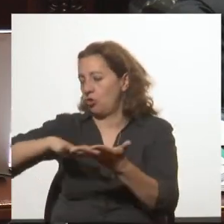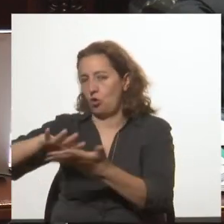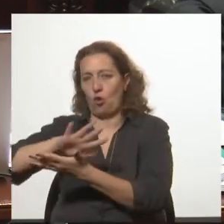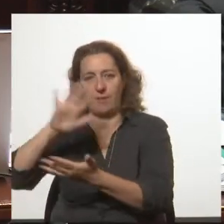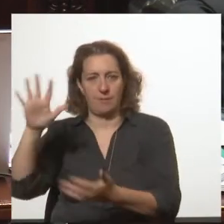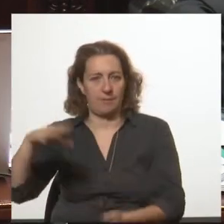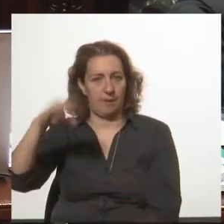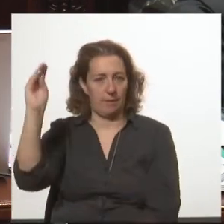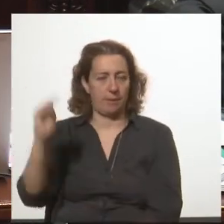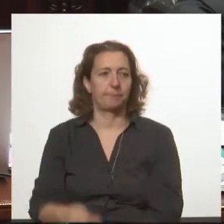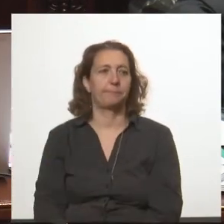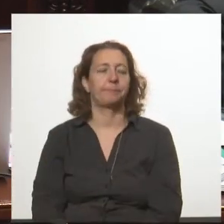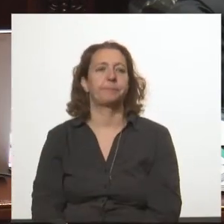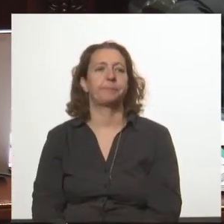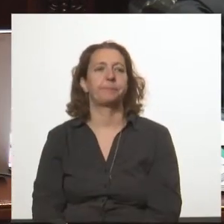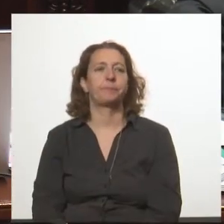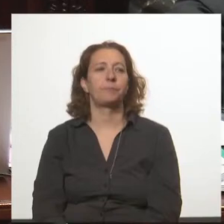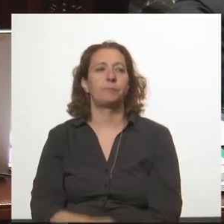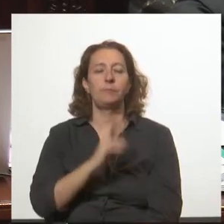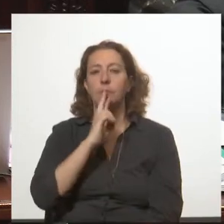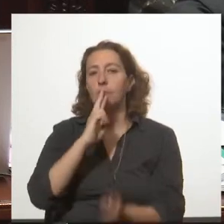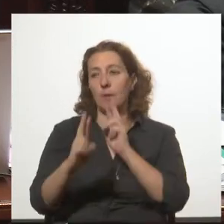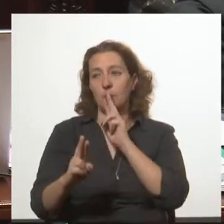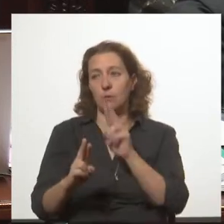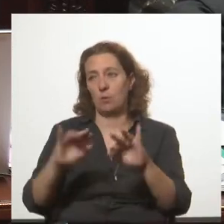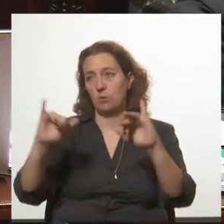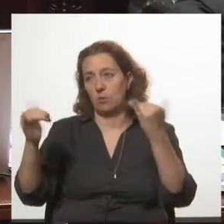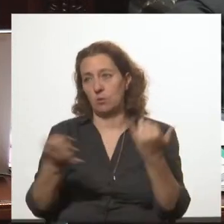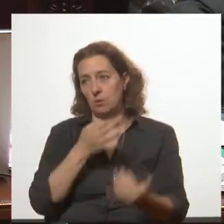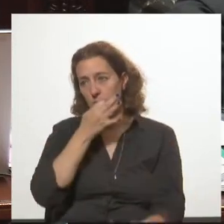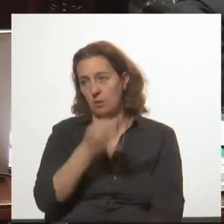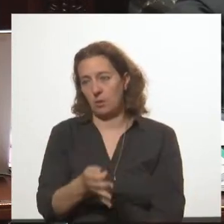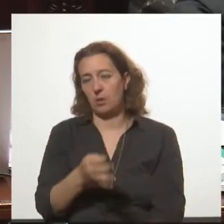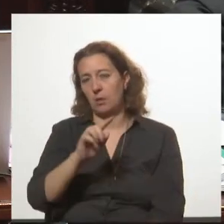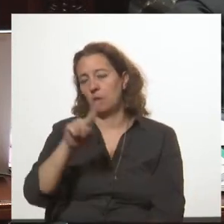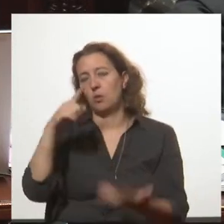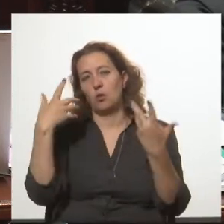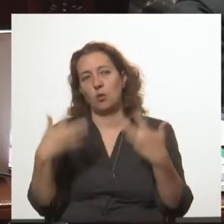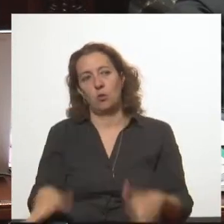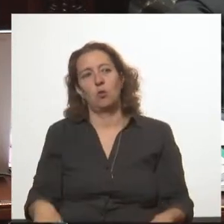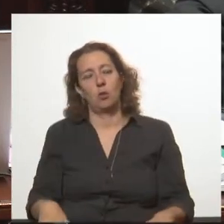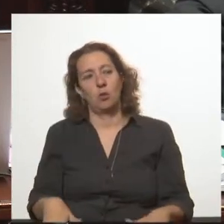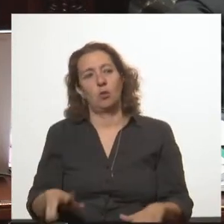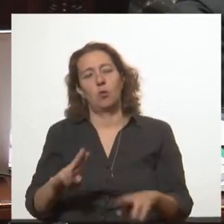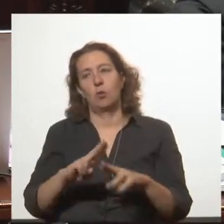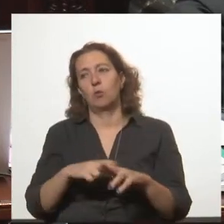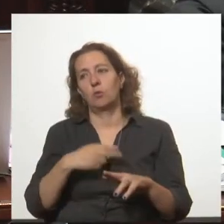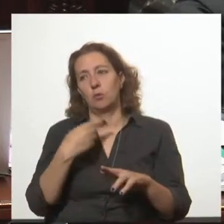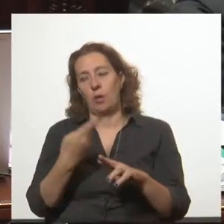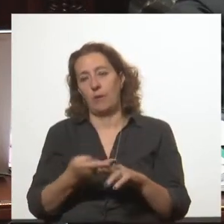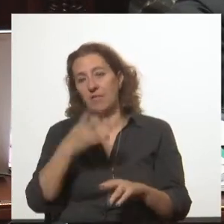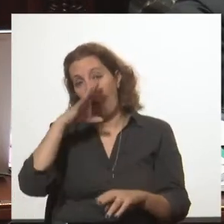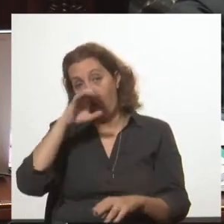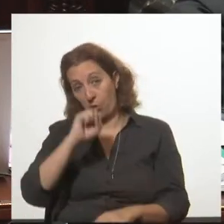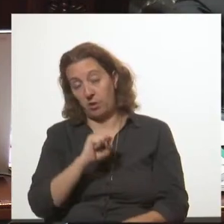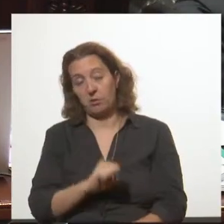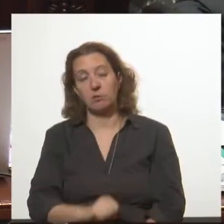los resultados se han expresado aquí y yo no quisiera de alguna manera aburrir